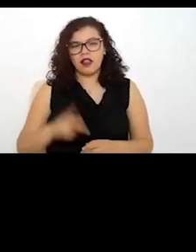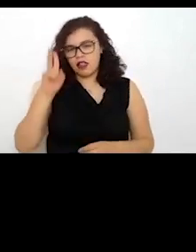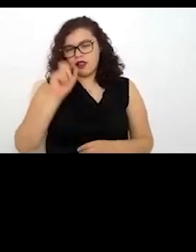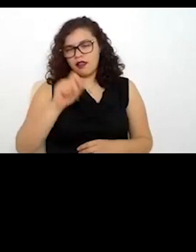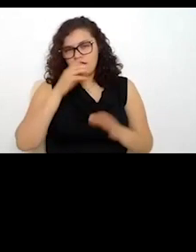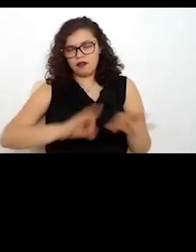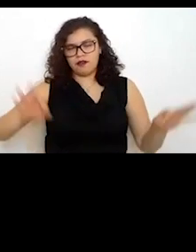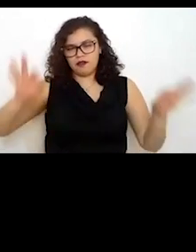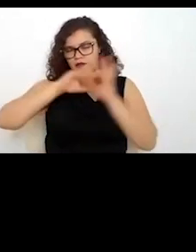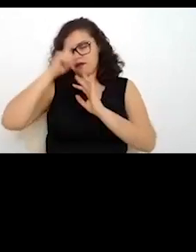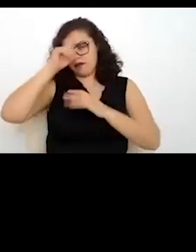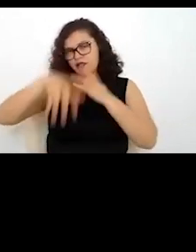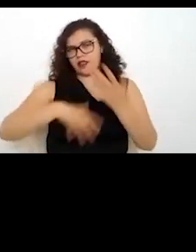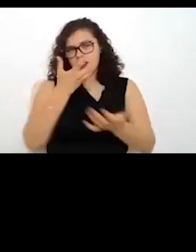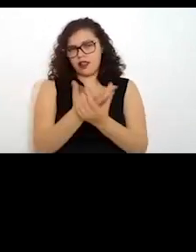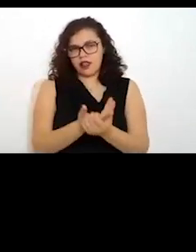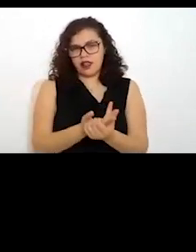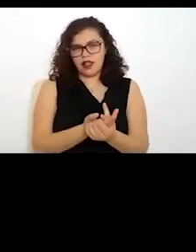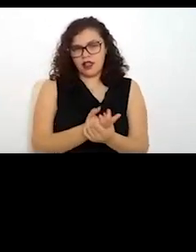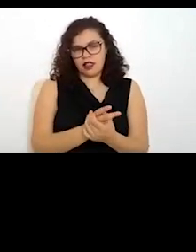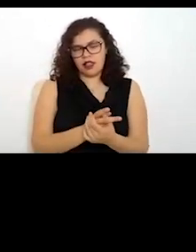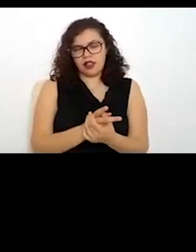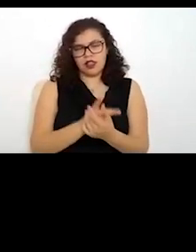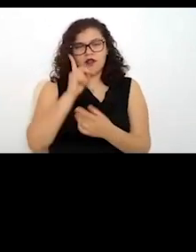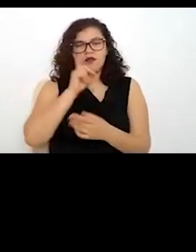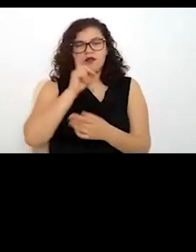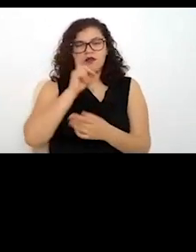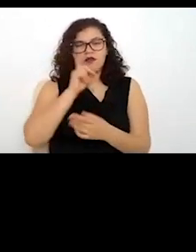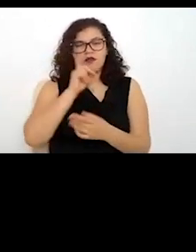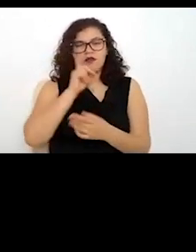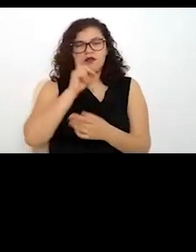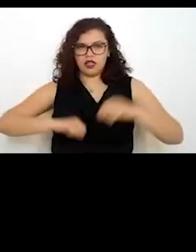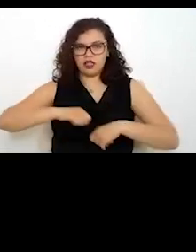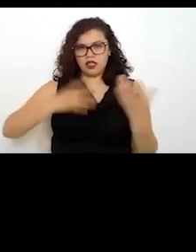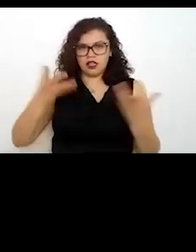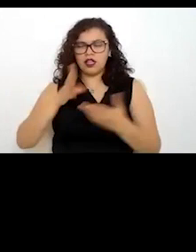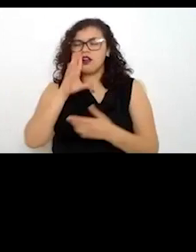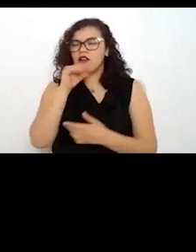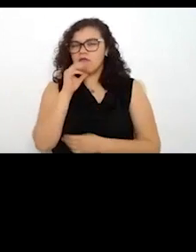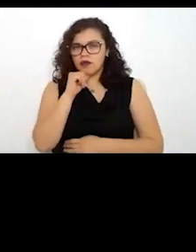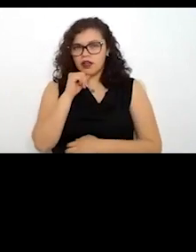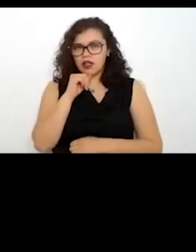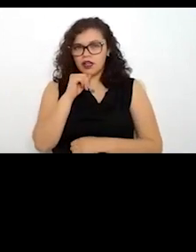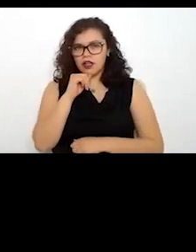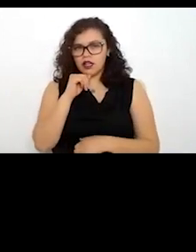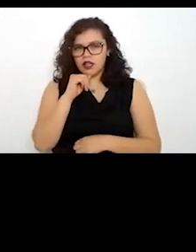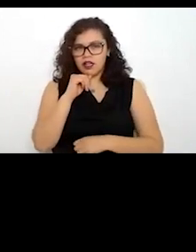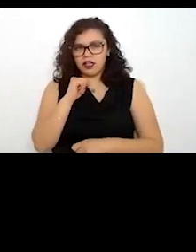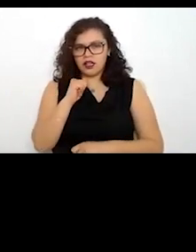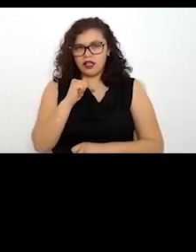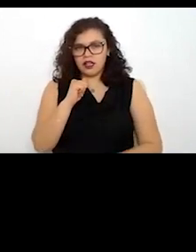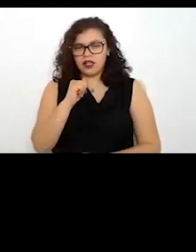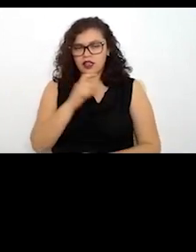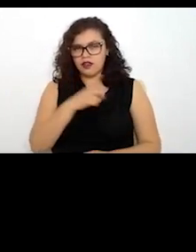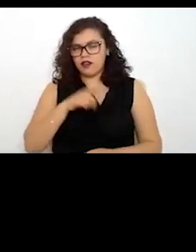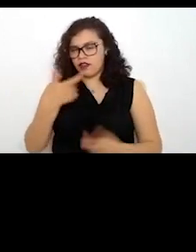este tipo de descansos, en caso de que una mujer que está embarazada no pueda llevar a cabo las actividades porque pone en peligro su salud, se le tiene que direccionar a